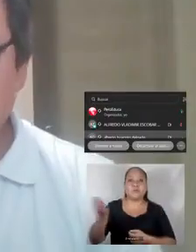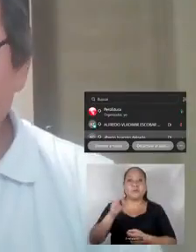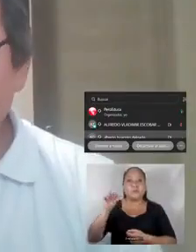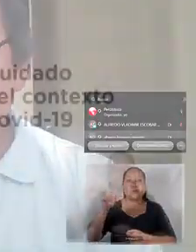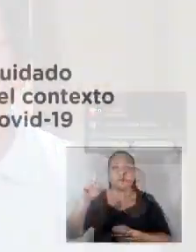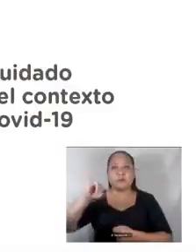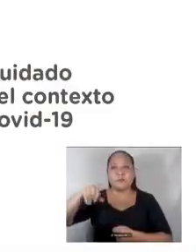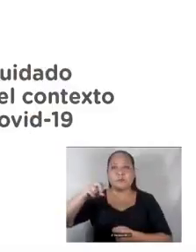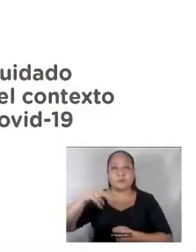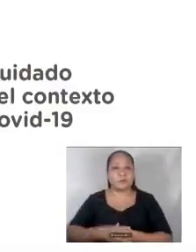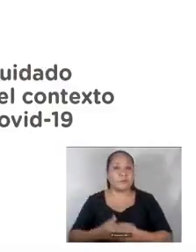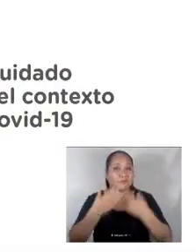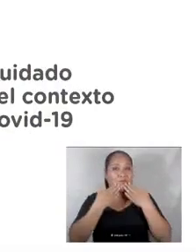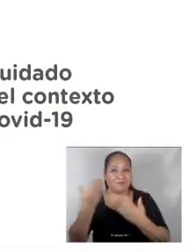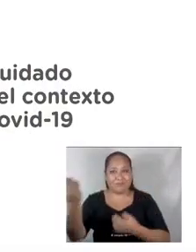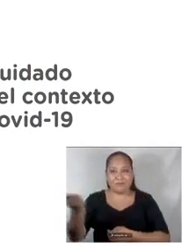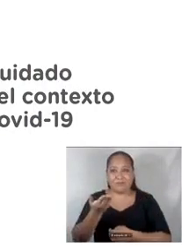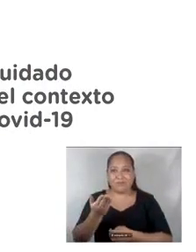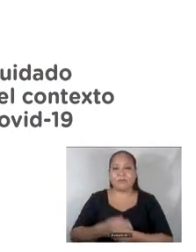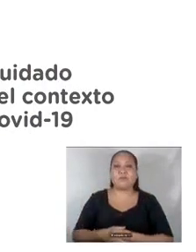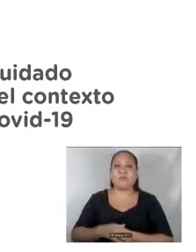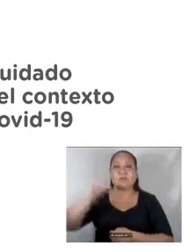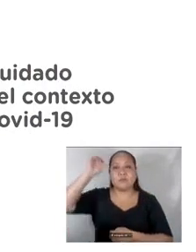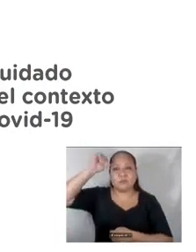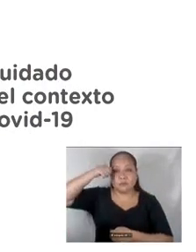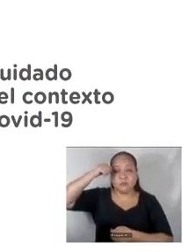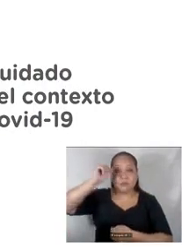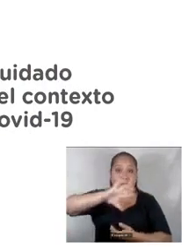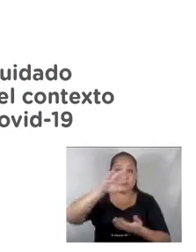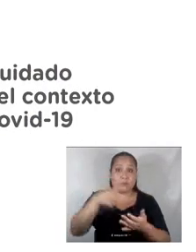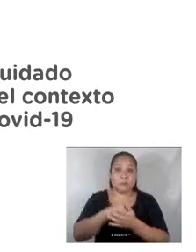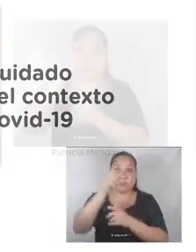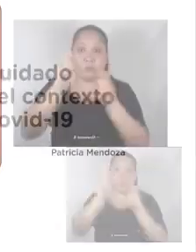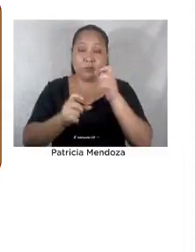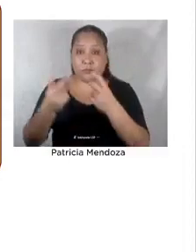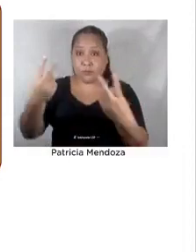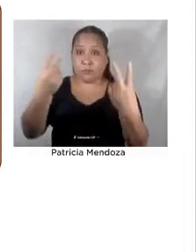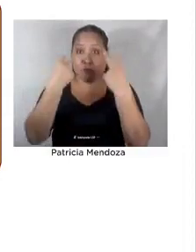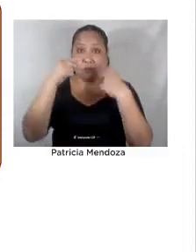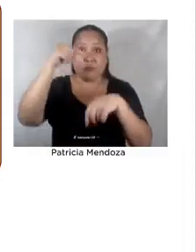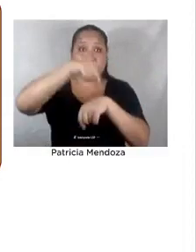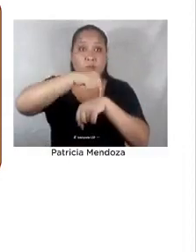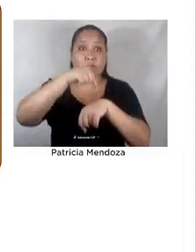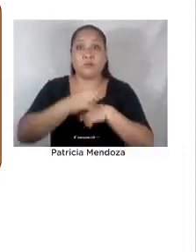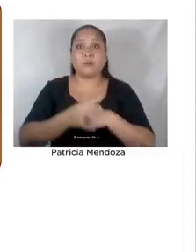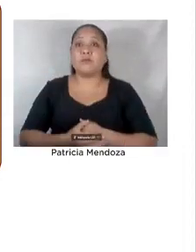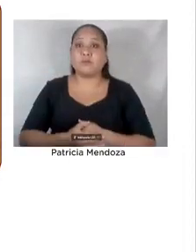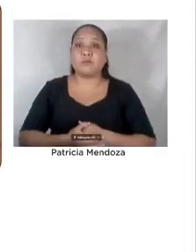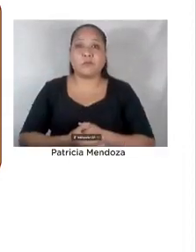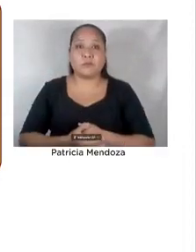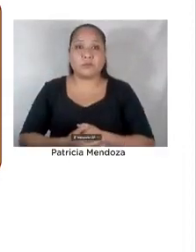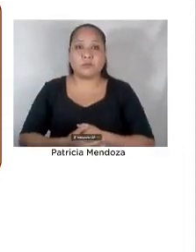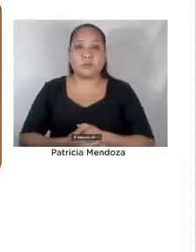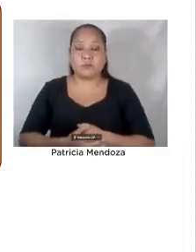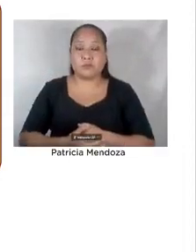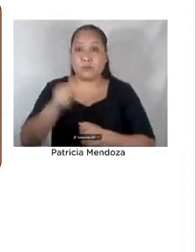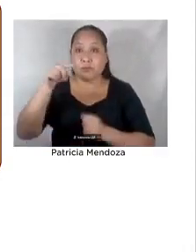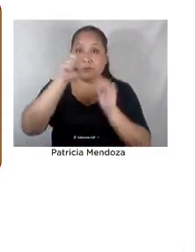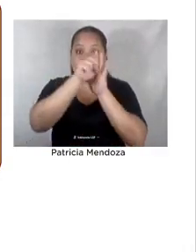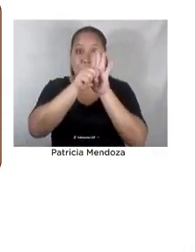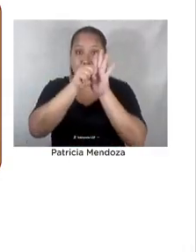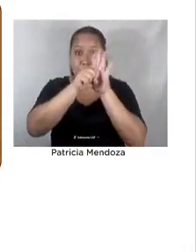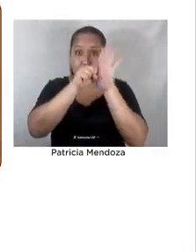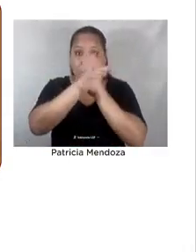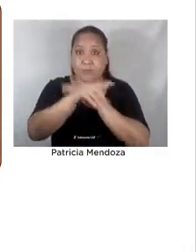Muchas gracias a usted. Recuerden, por favor, todos los que nos están sintonizando en este momento, que el video que estamos realizando,